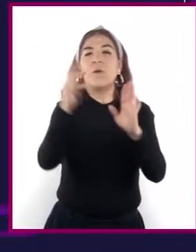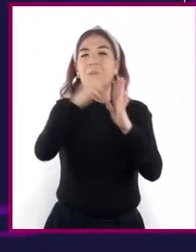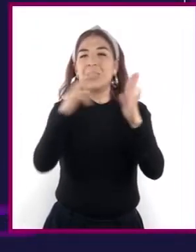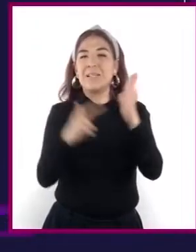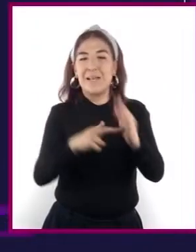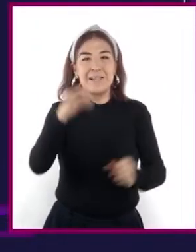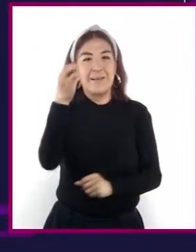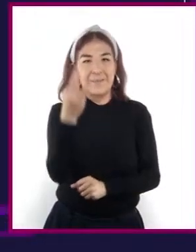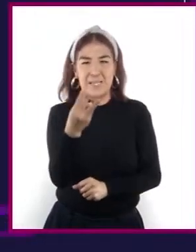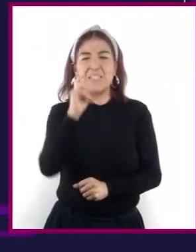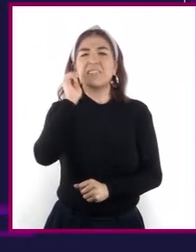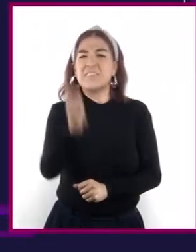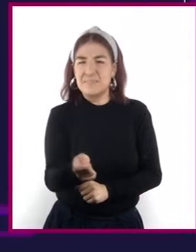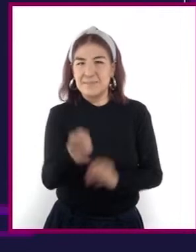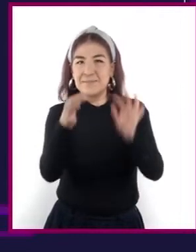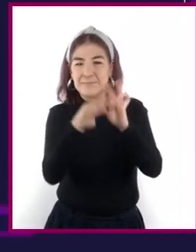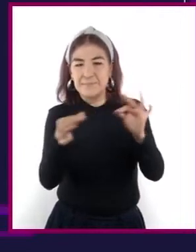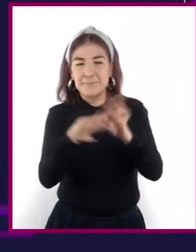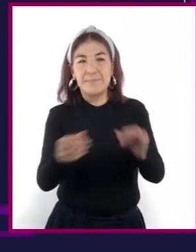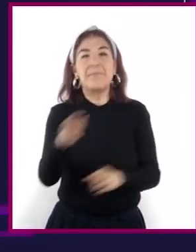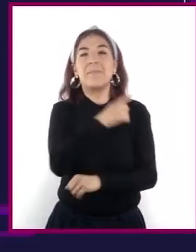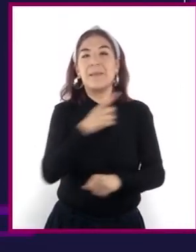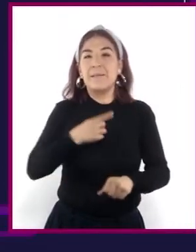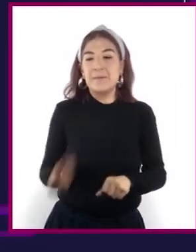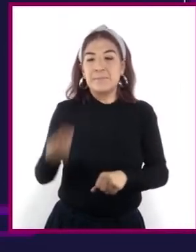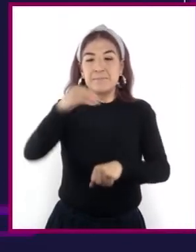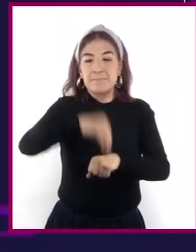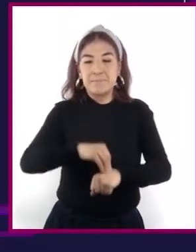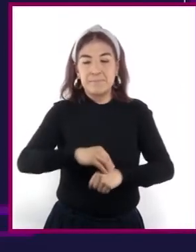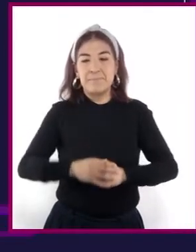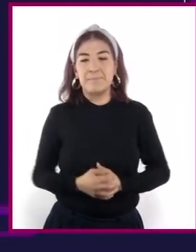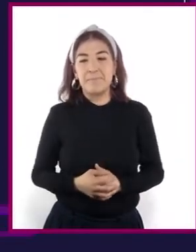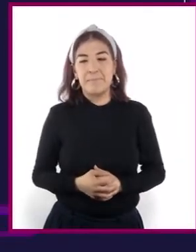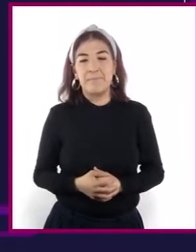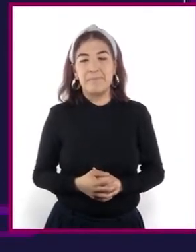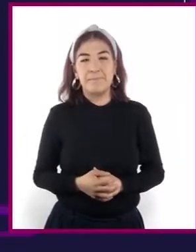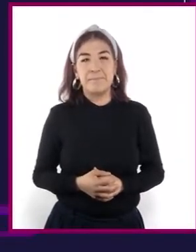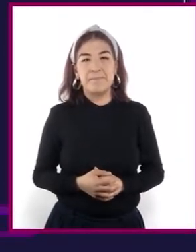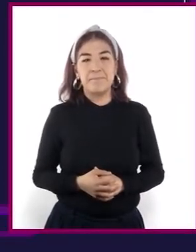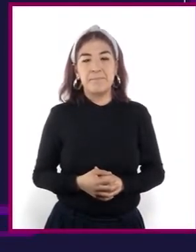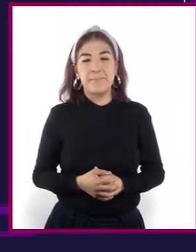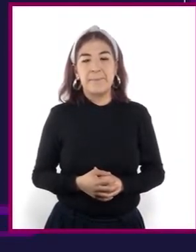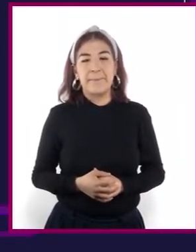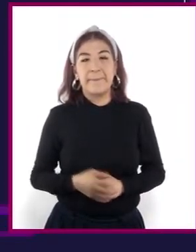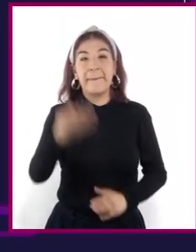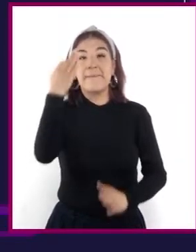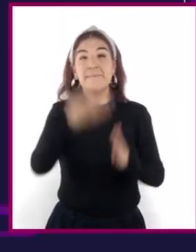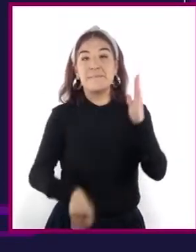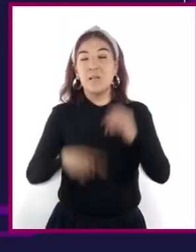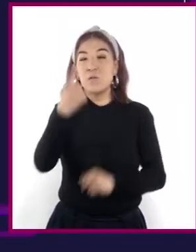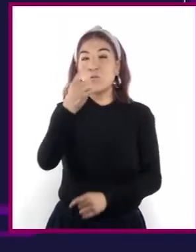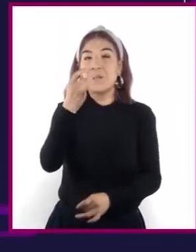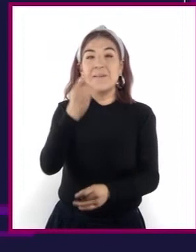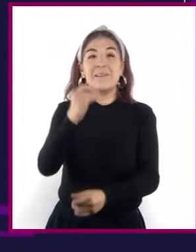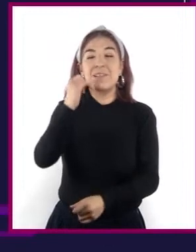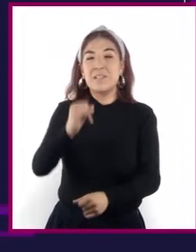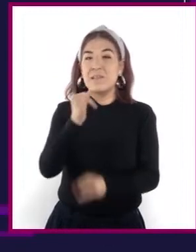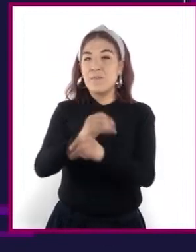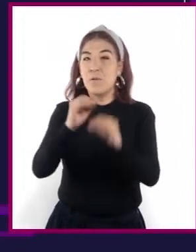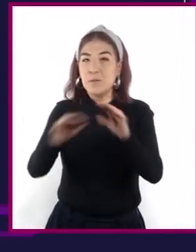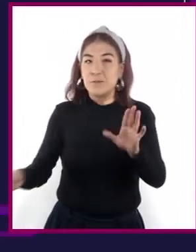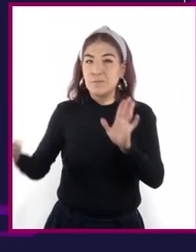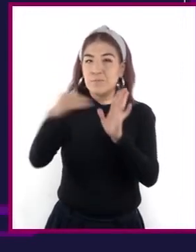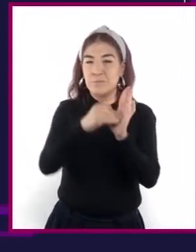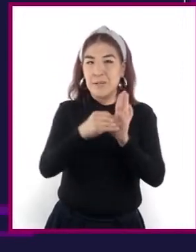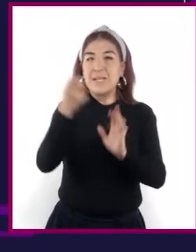3, el cual consiste en establecer una proporción en la que hace falta un dato. Para